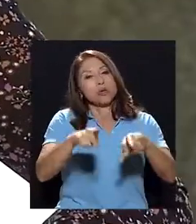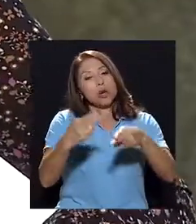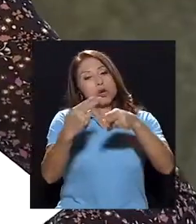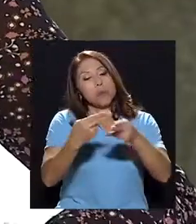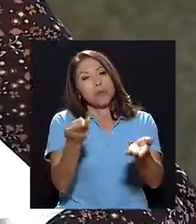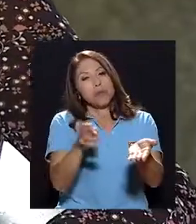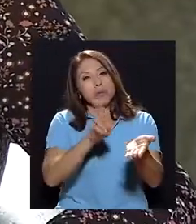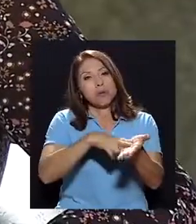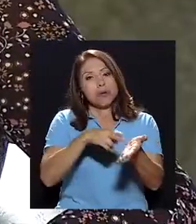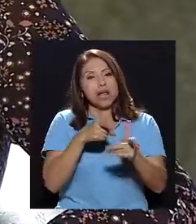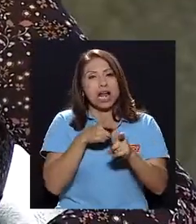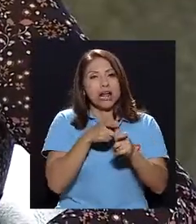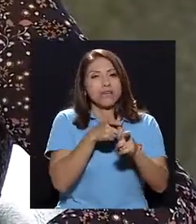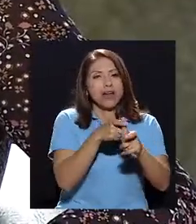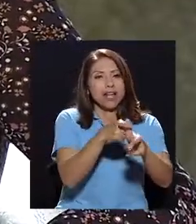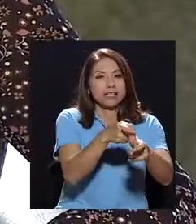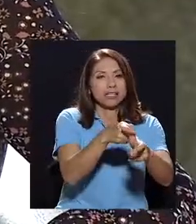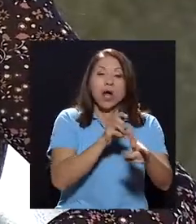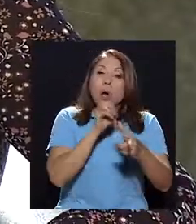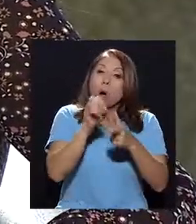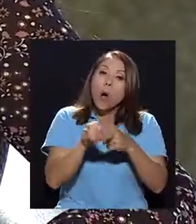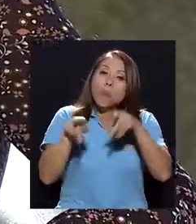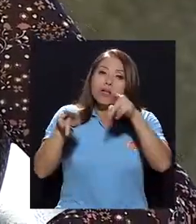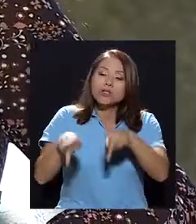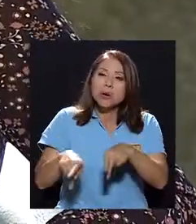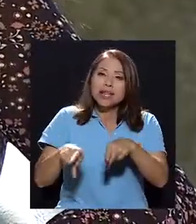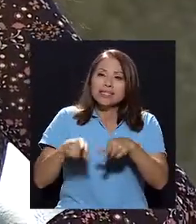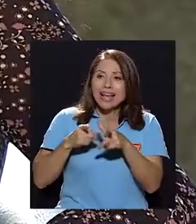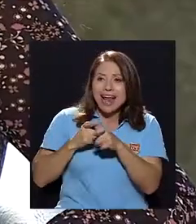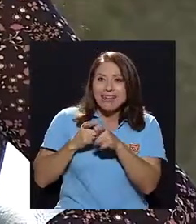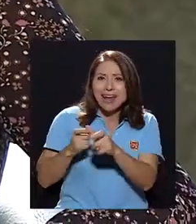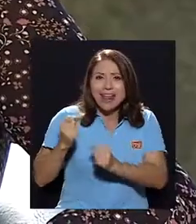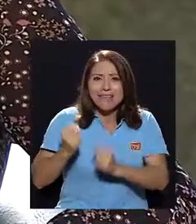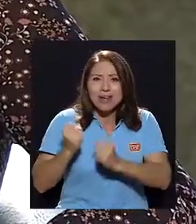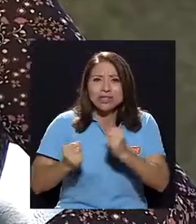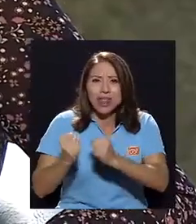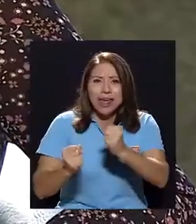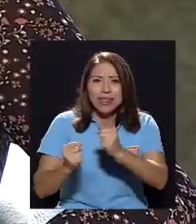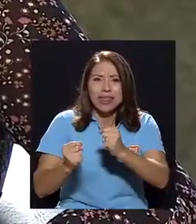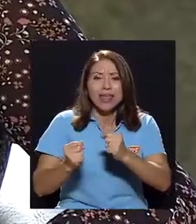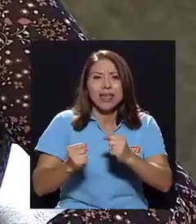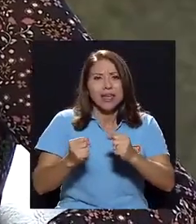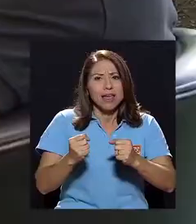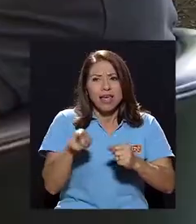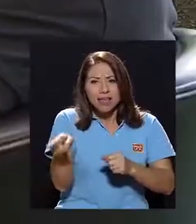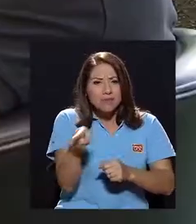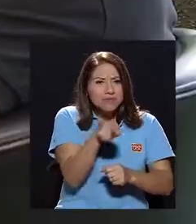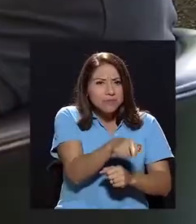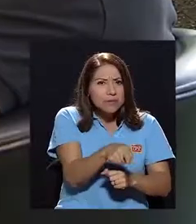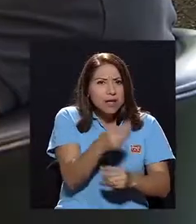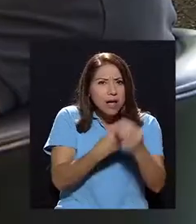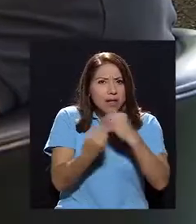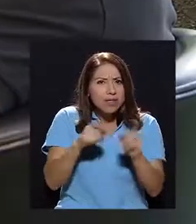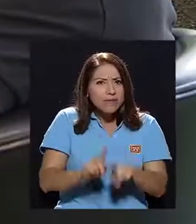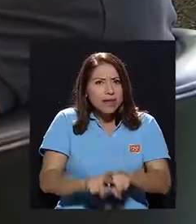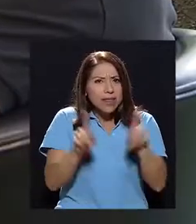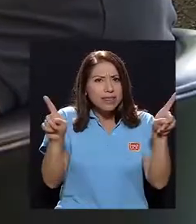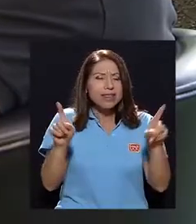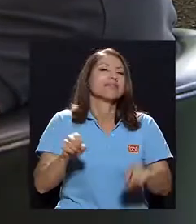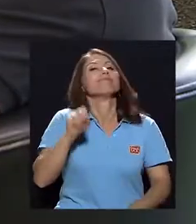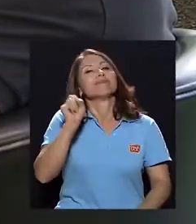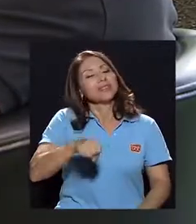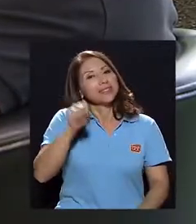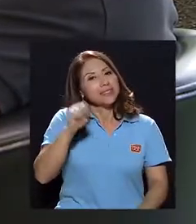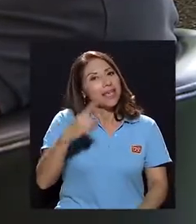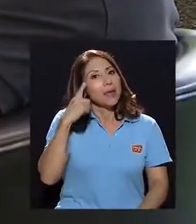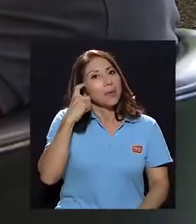en carreras y las personas que se dedican a hacer más como carreras de velocidad, ¿tienen una alimentación diferente? Sí,